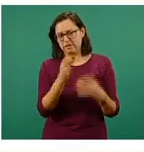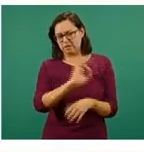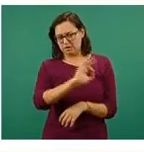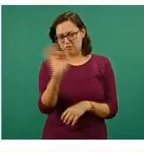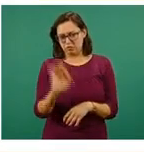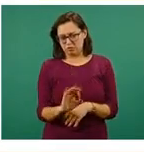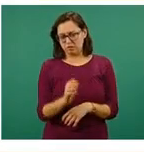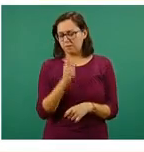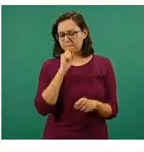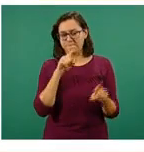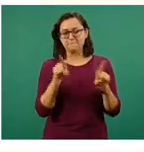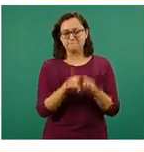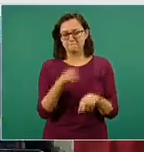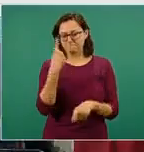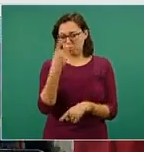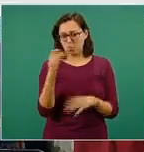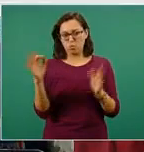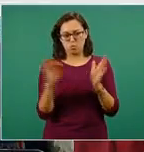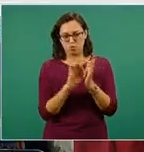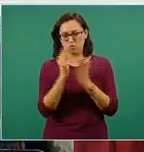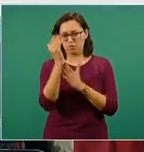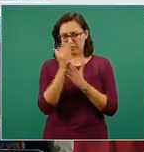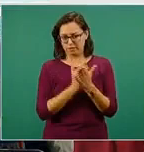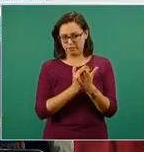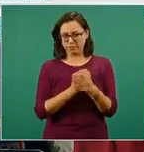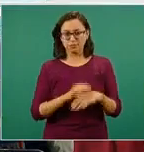a la semana inmediata anterior.